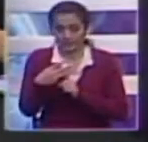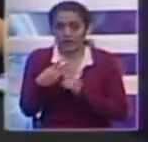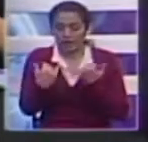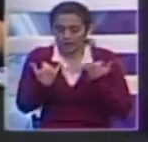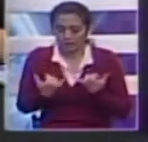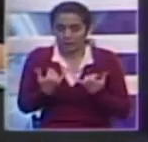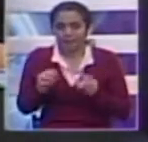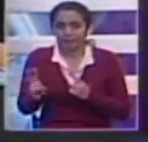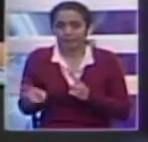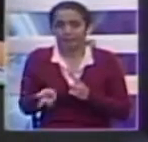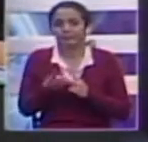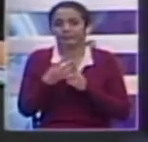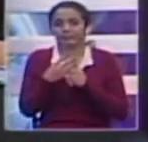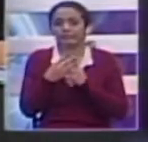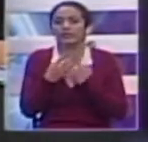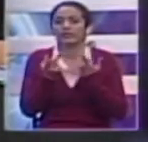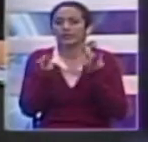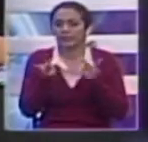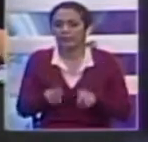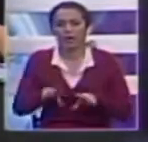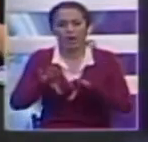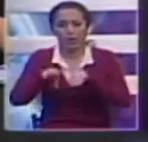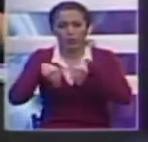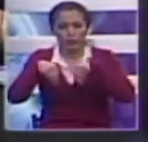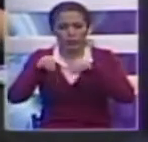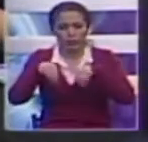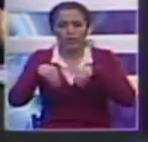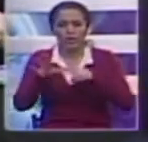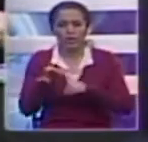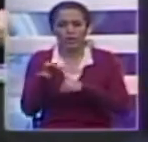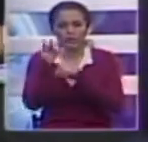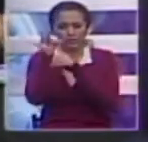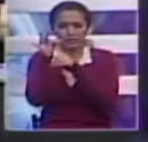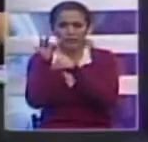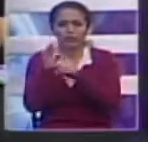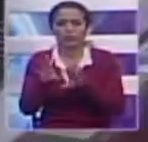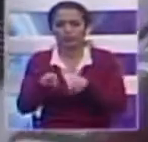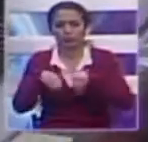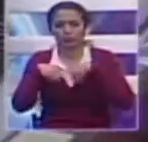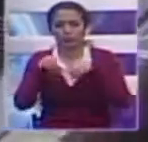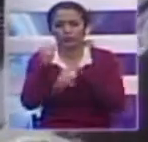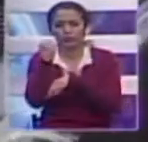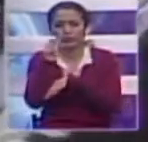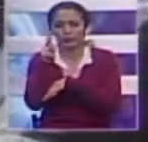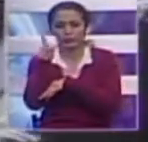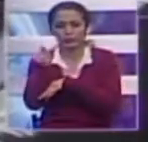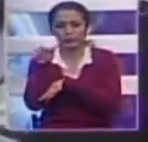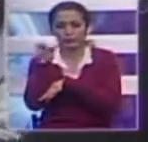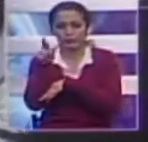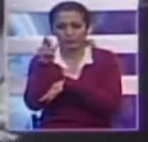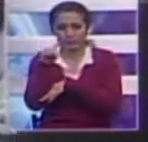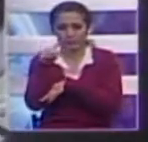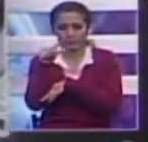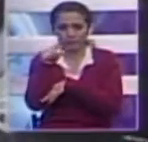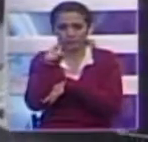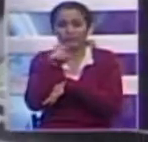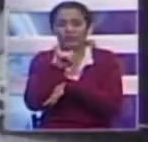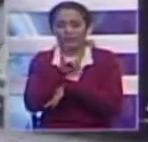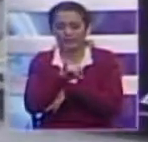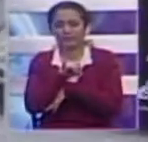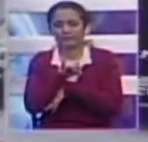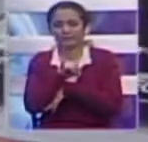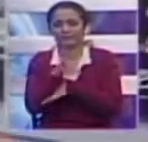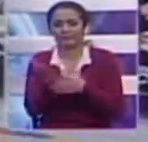en los principales supermercados del país. En los supermaxis. Ya. Lo vamos a poder adquirir a